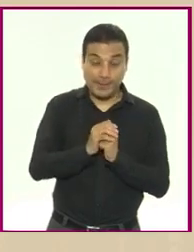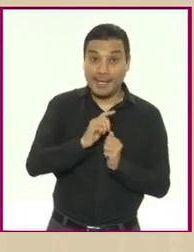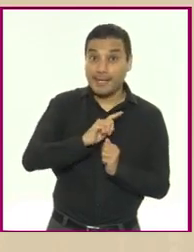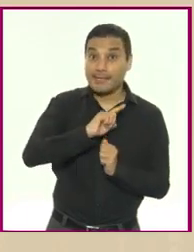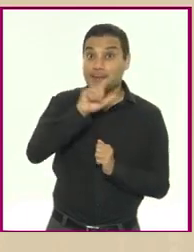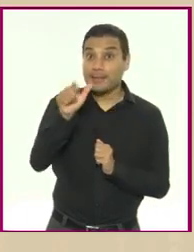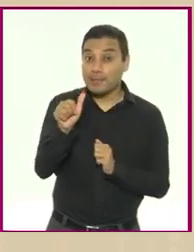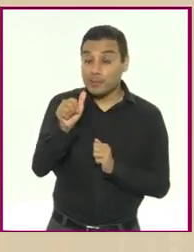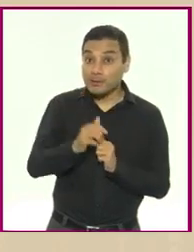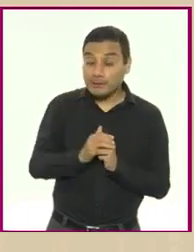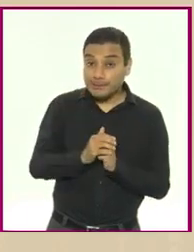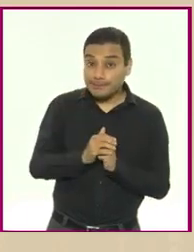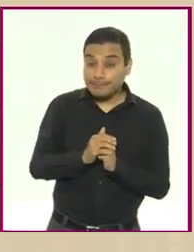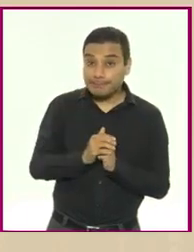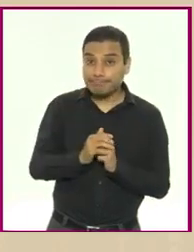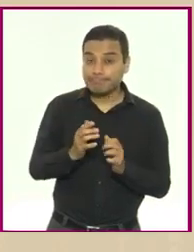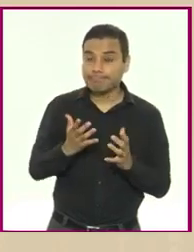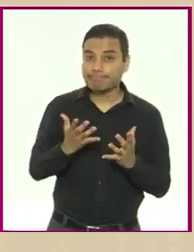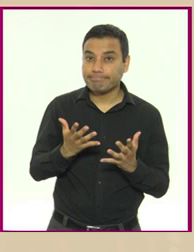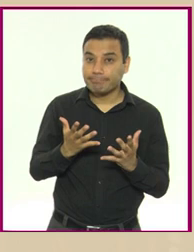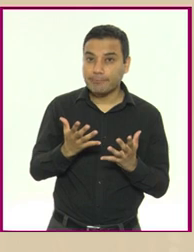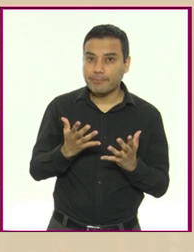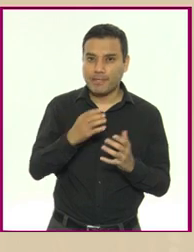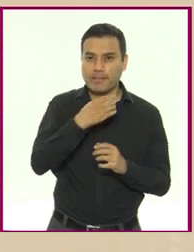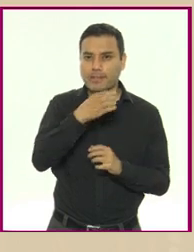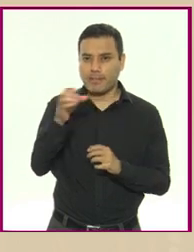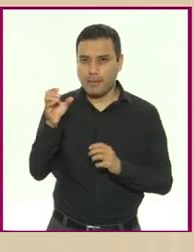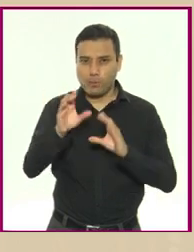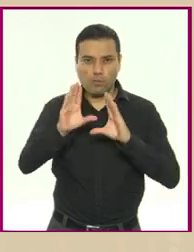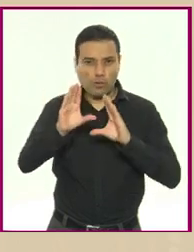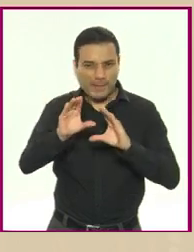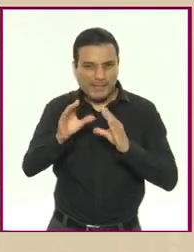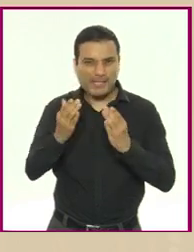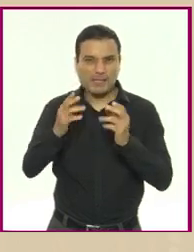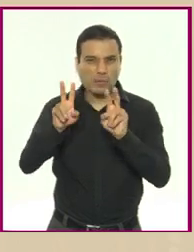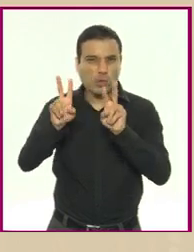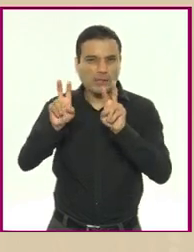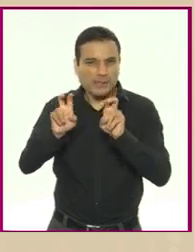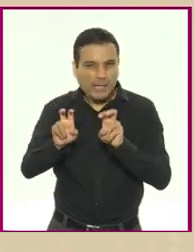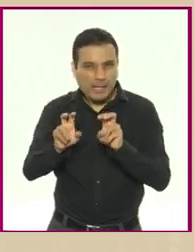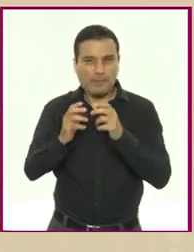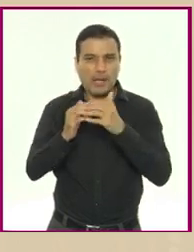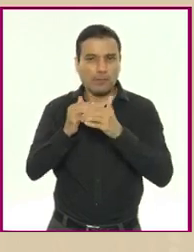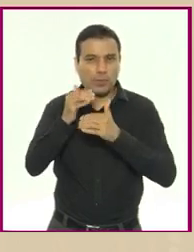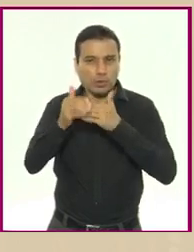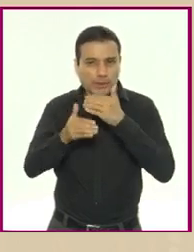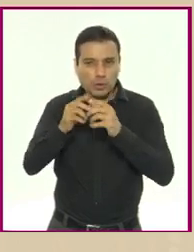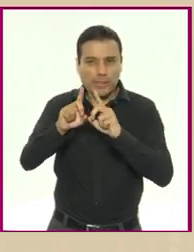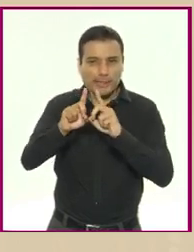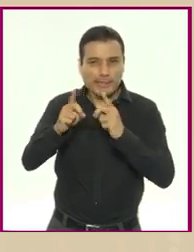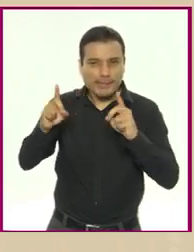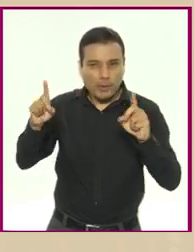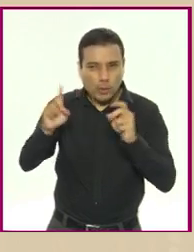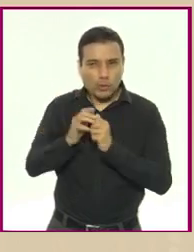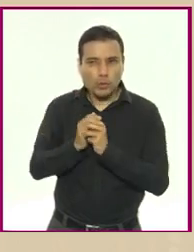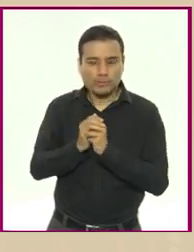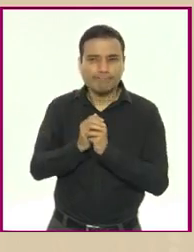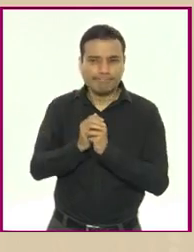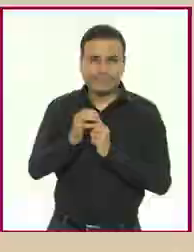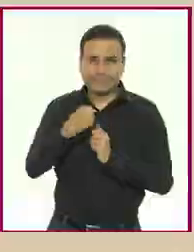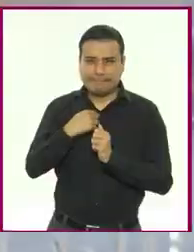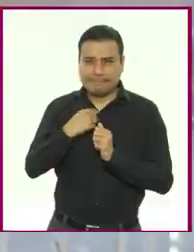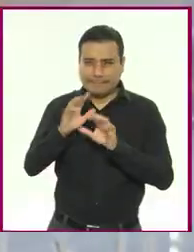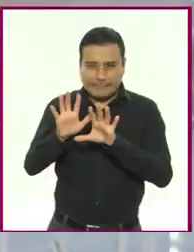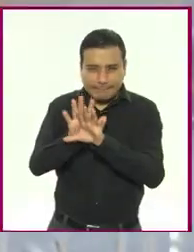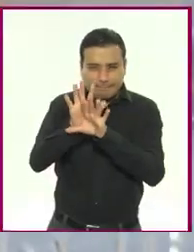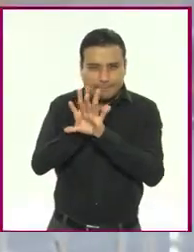retomar esta parte de los campos formativos los contenidos los procesos de desarrollo a los cuales algunos les hago ajustes